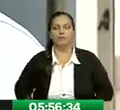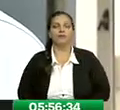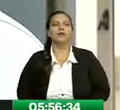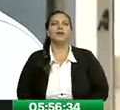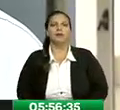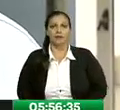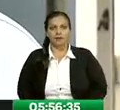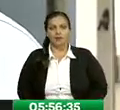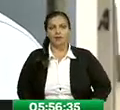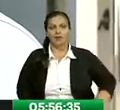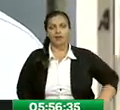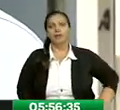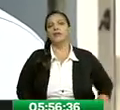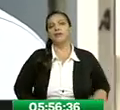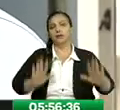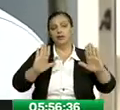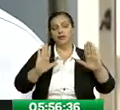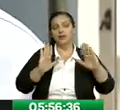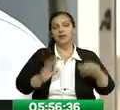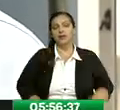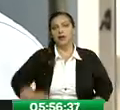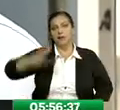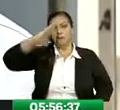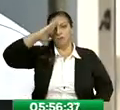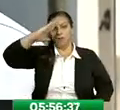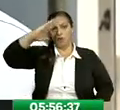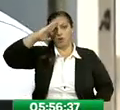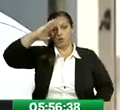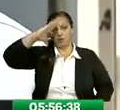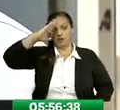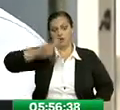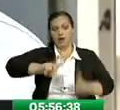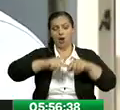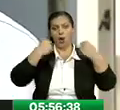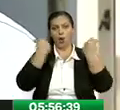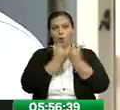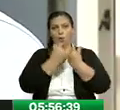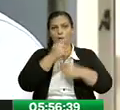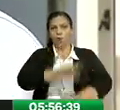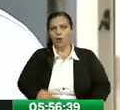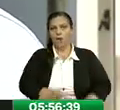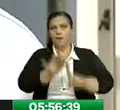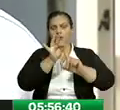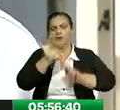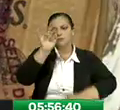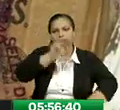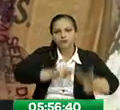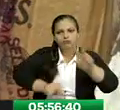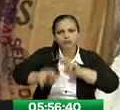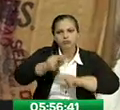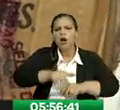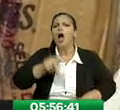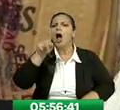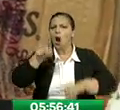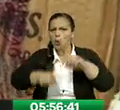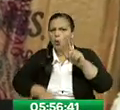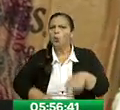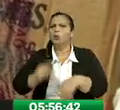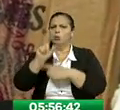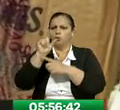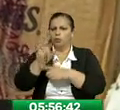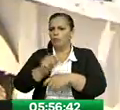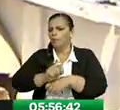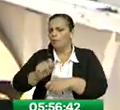Fuerzas Armadas están permitidos. Lo que no está permitido son los materiales artesanales. Lo que se busca es que